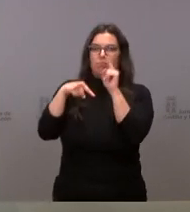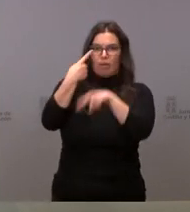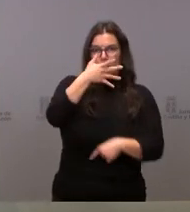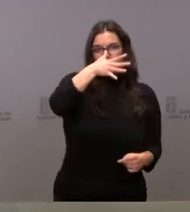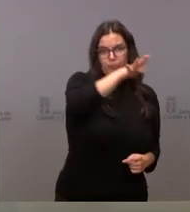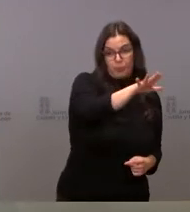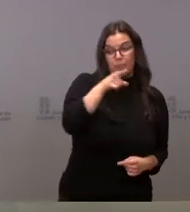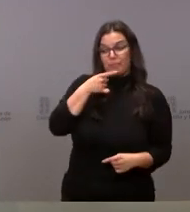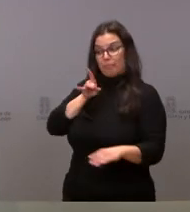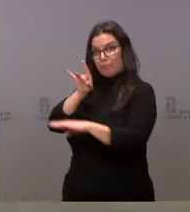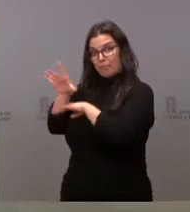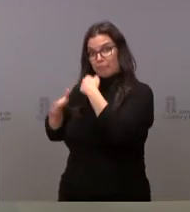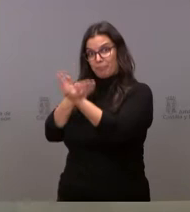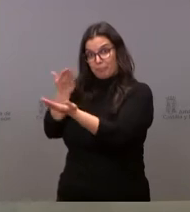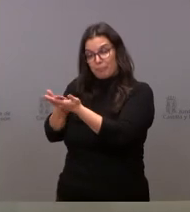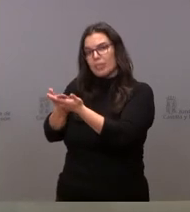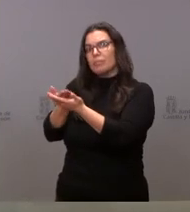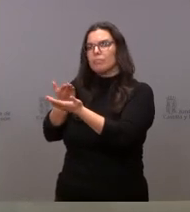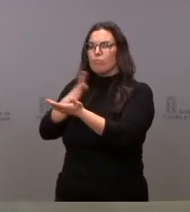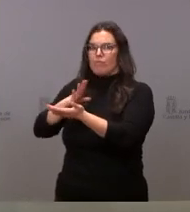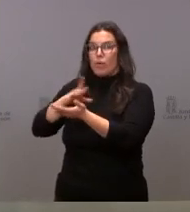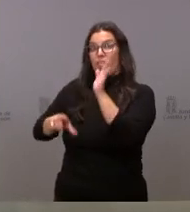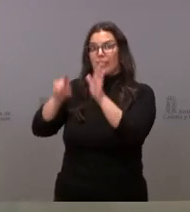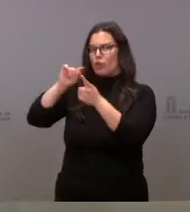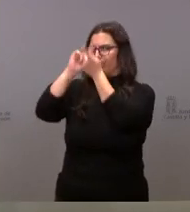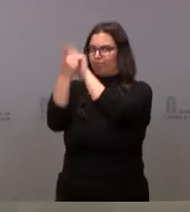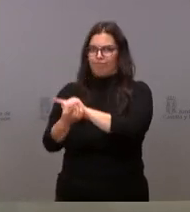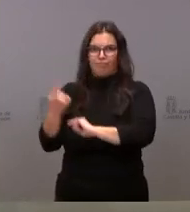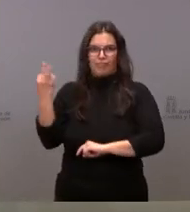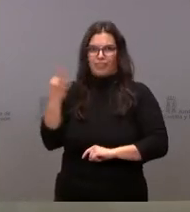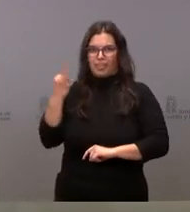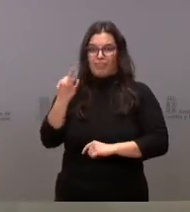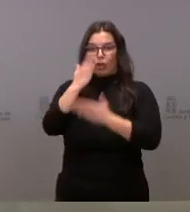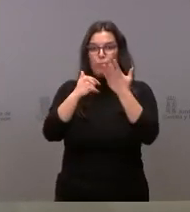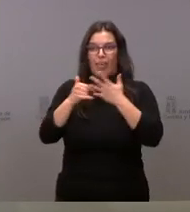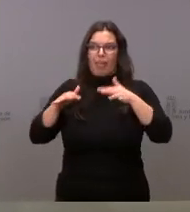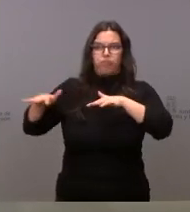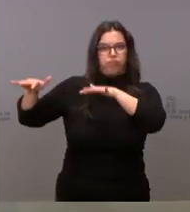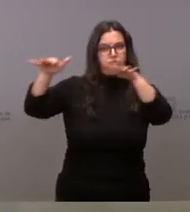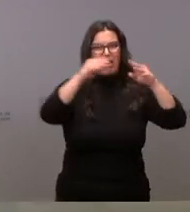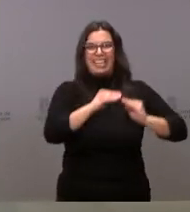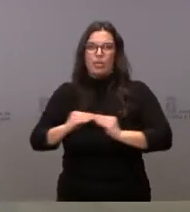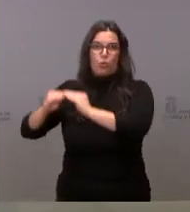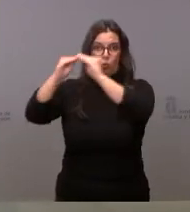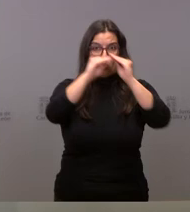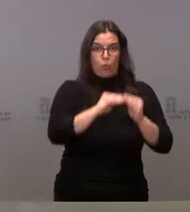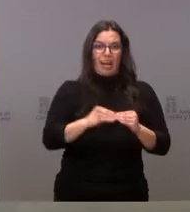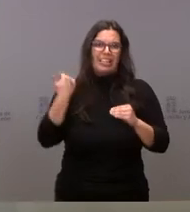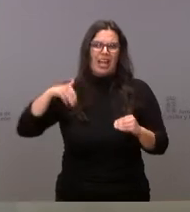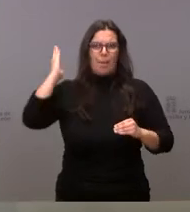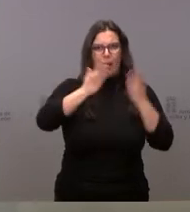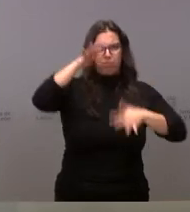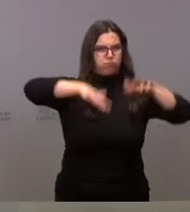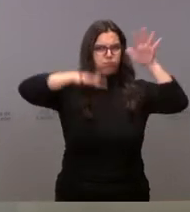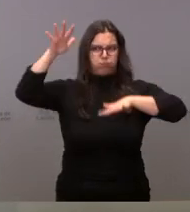pedimos la retirada de esta decisión y el tratamiento igual de todas las comunidades autónomas y por tanto que cesen los perjuicios